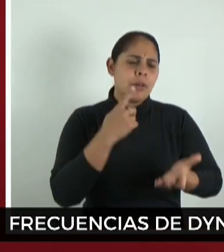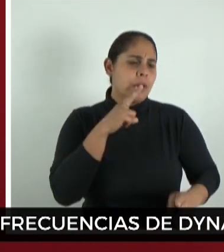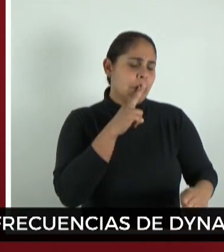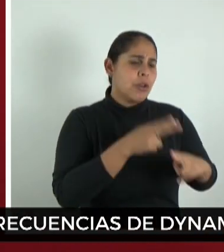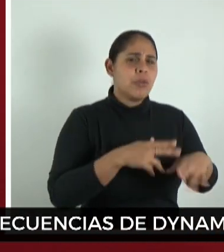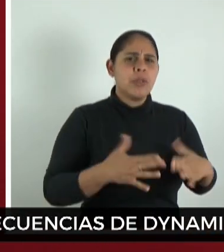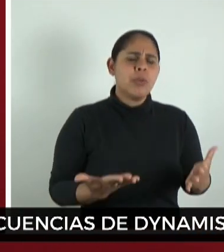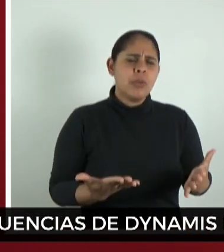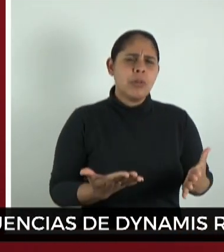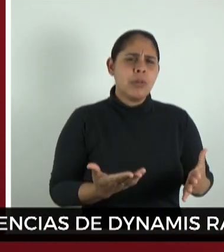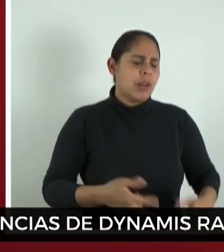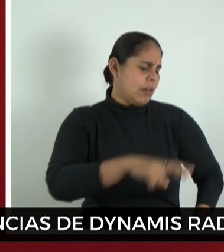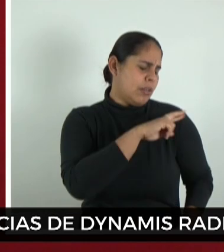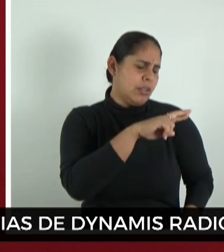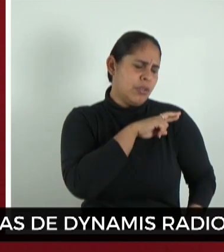odres viejos.